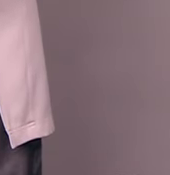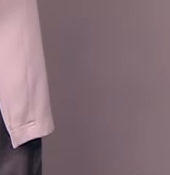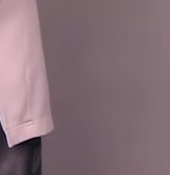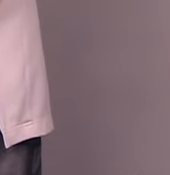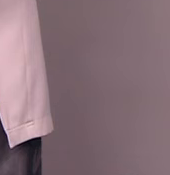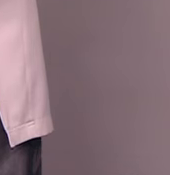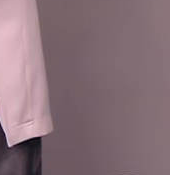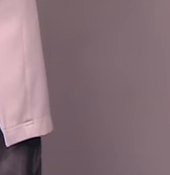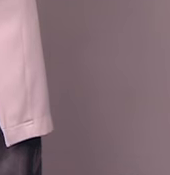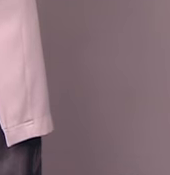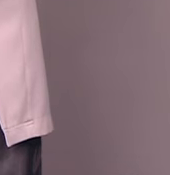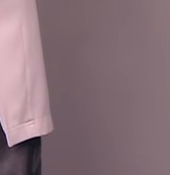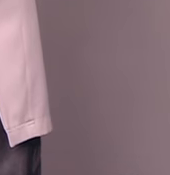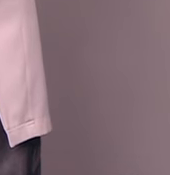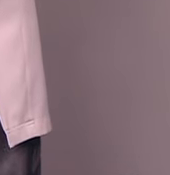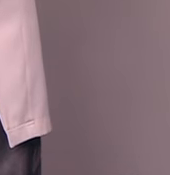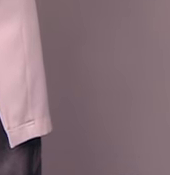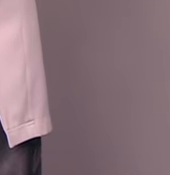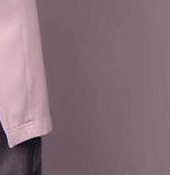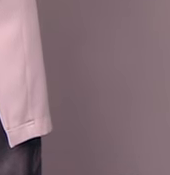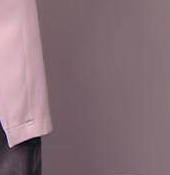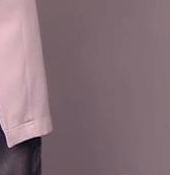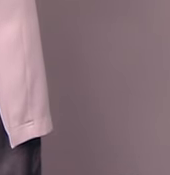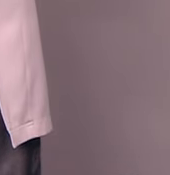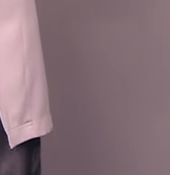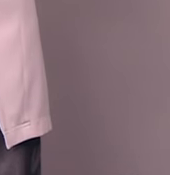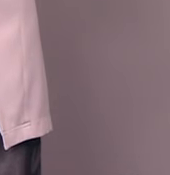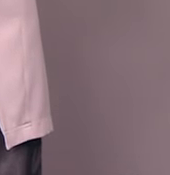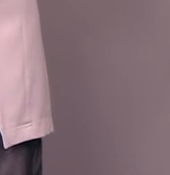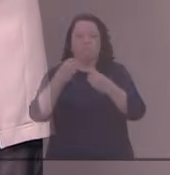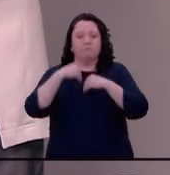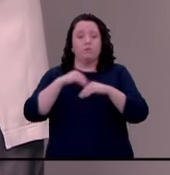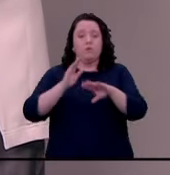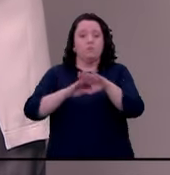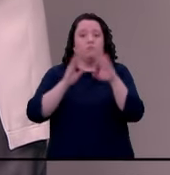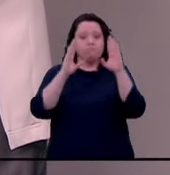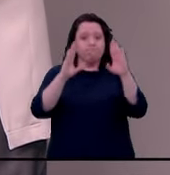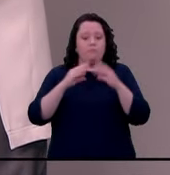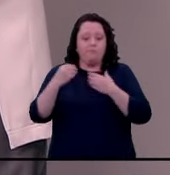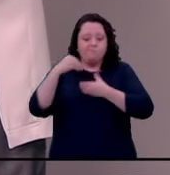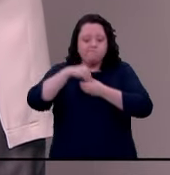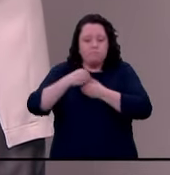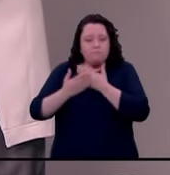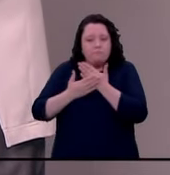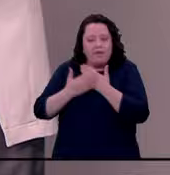de las personas y las expone a diversas complicaciones atentos a los